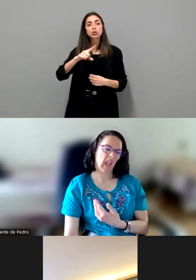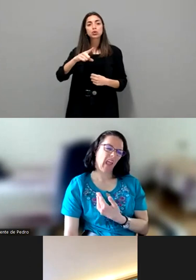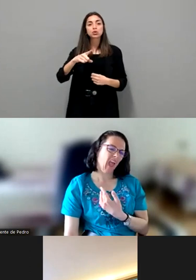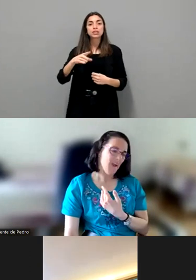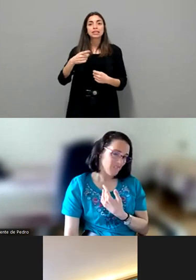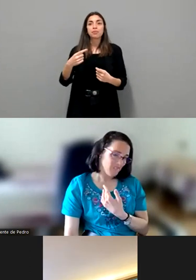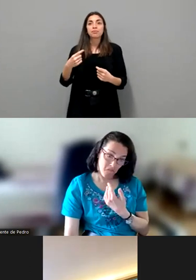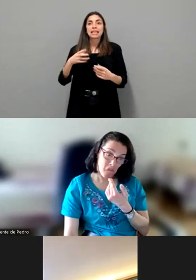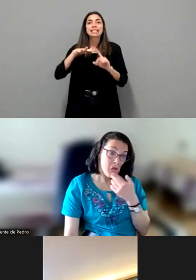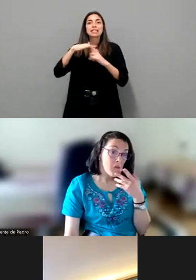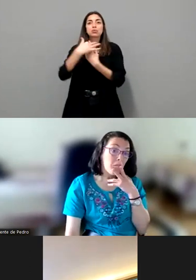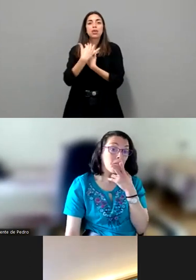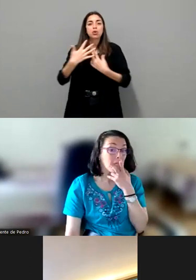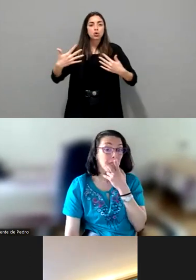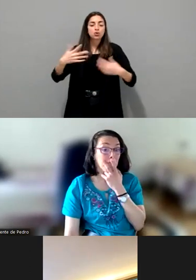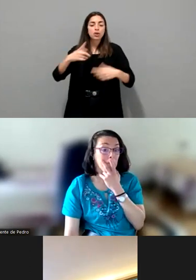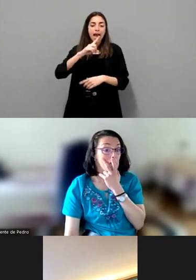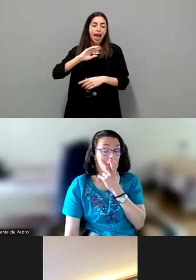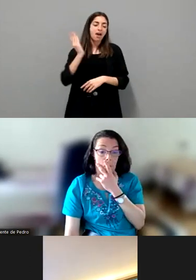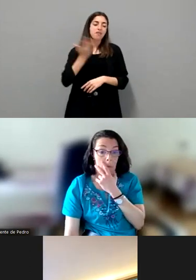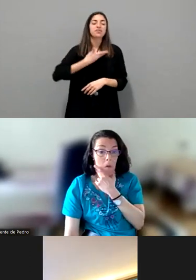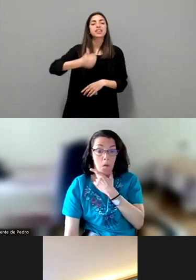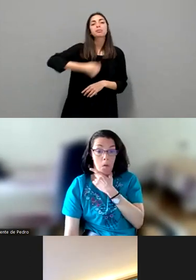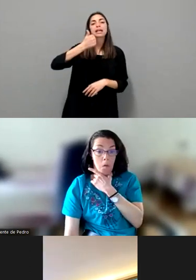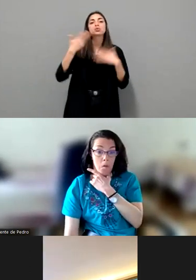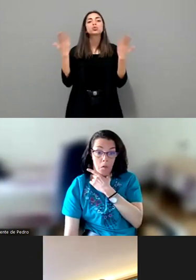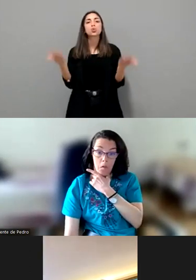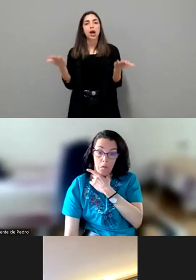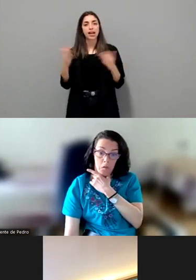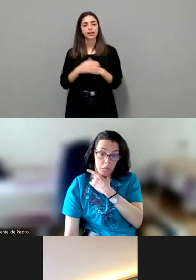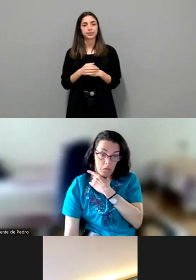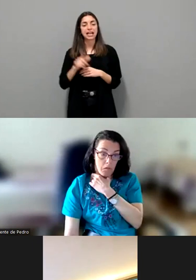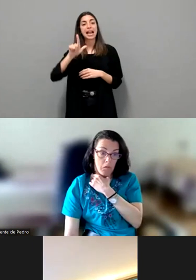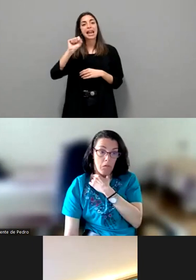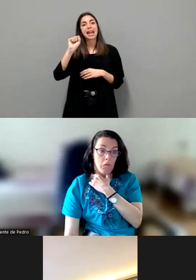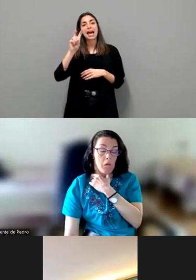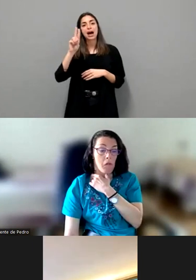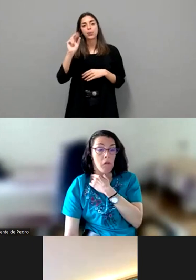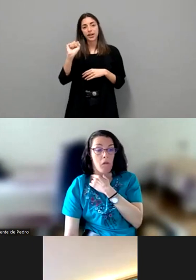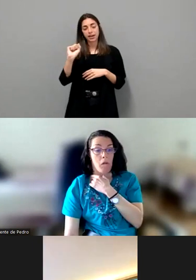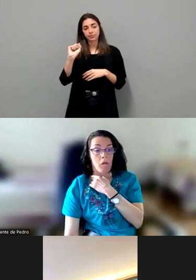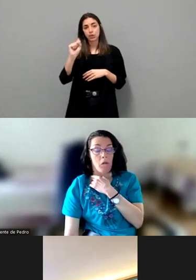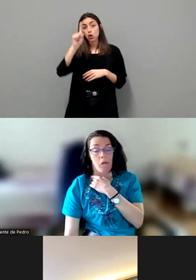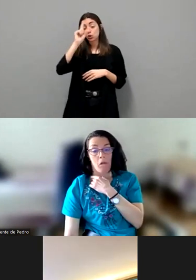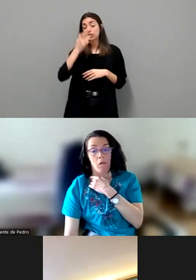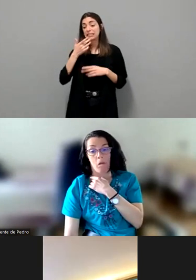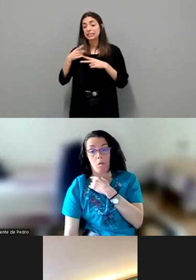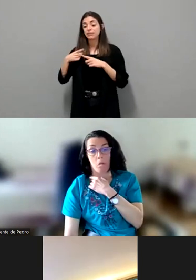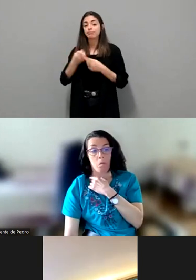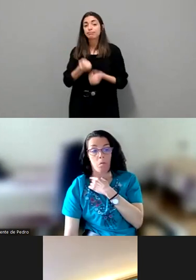dolido. Laura, no sé si nos podrías compartir en este caso tú.